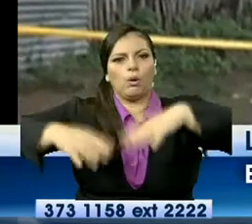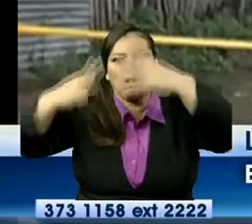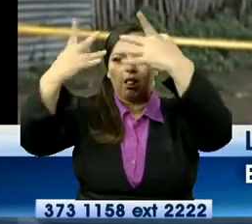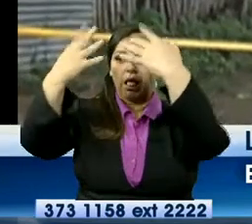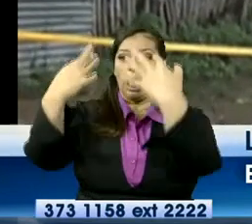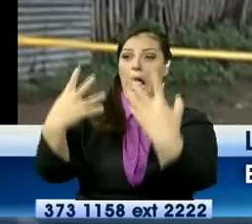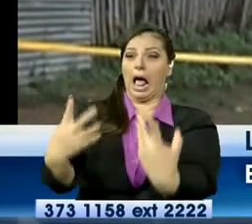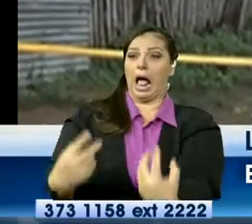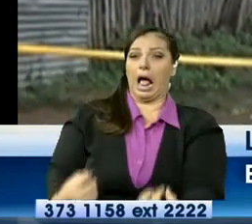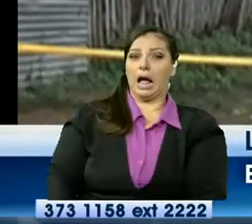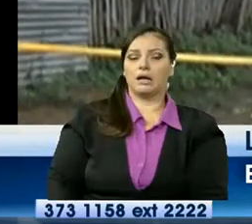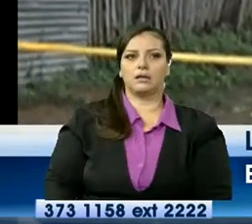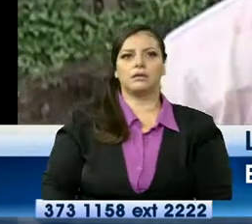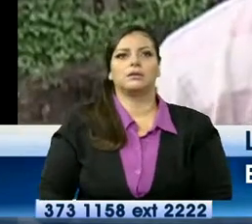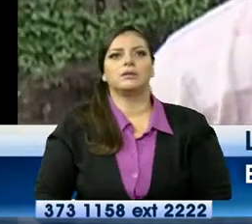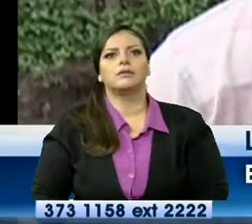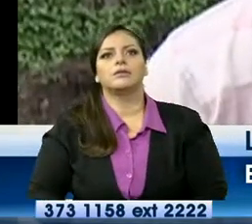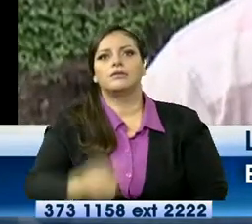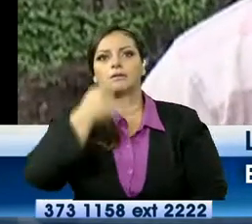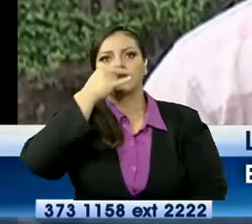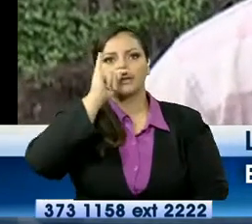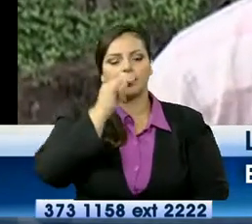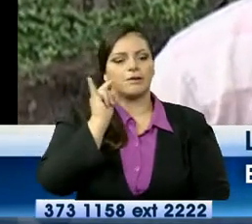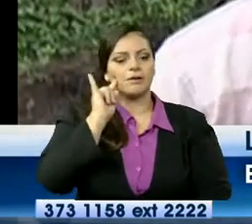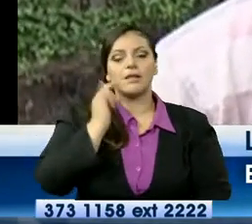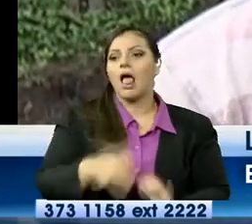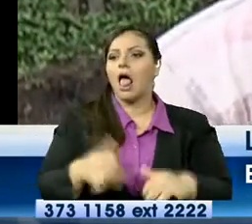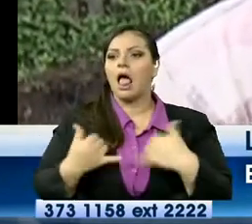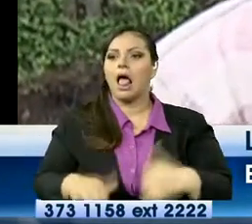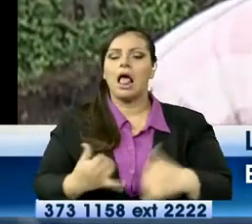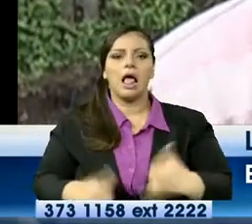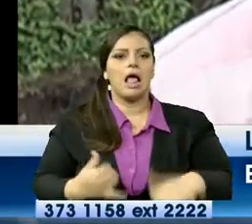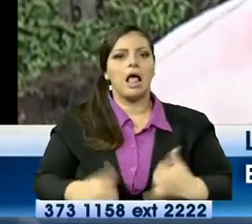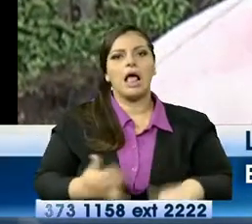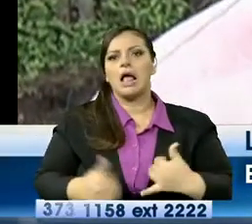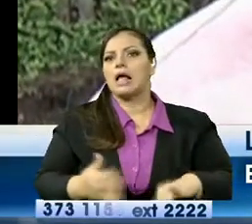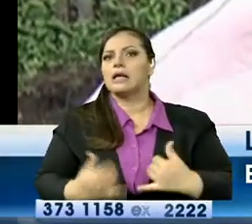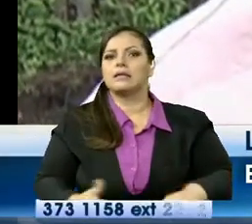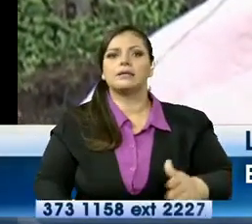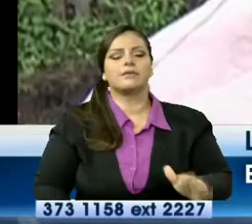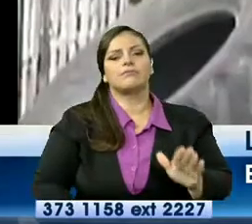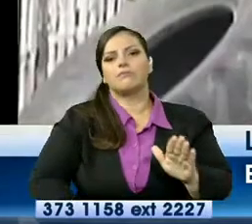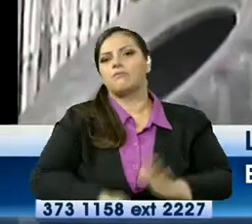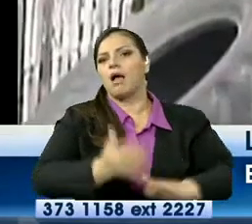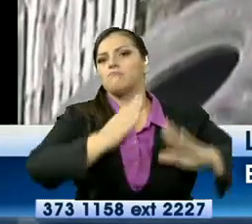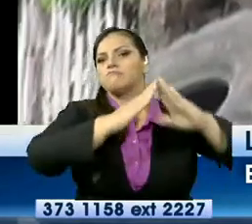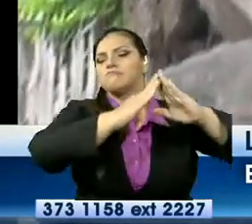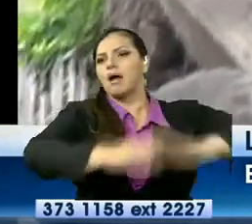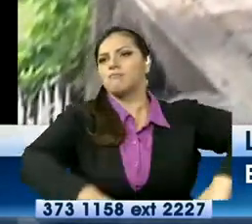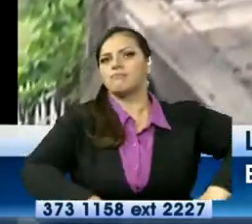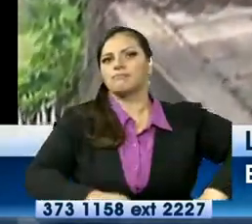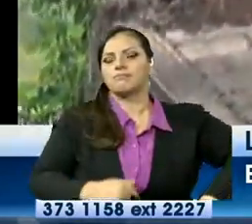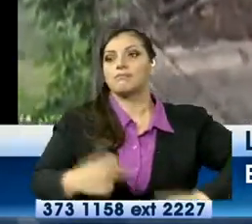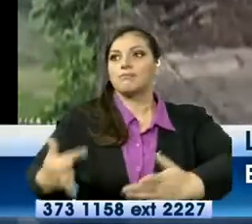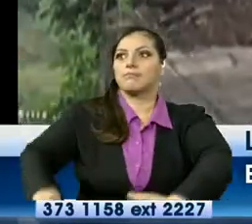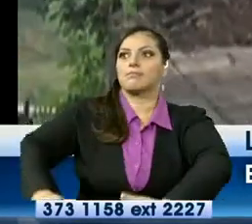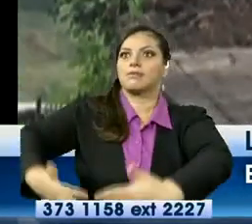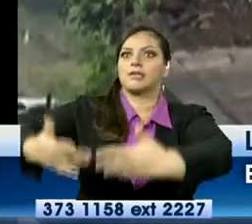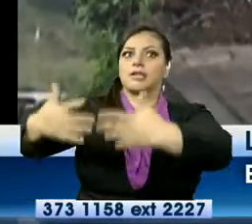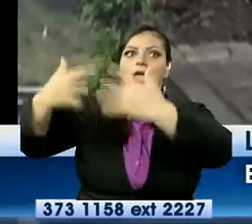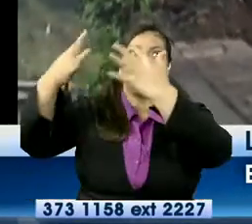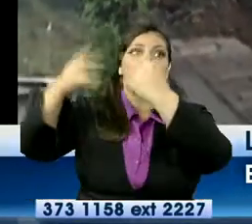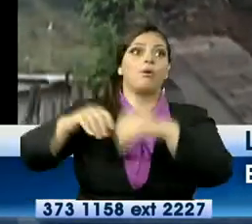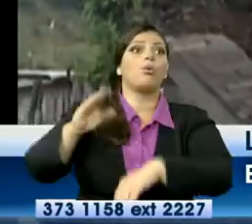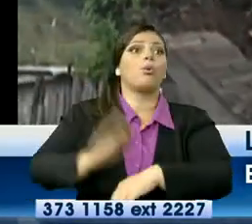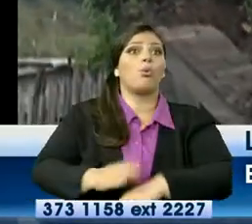pasó ninguna desgracia. La potencia del agua fue que tumbó, porque no tiene, así como ve la pared, no tiene dónde